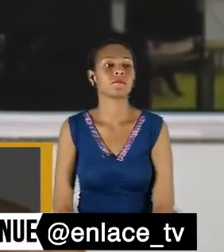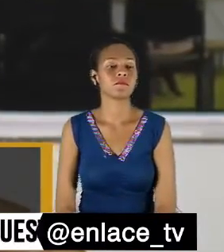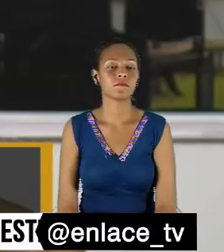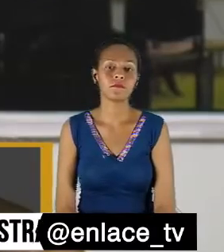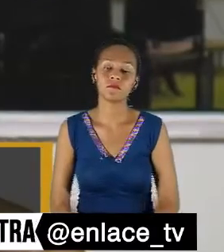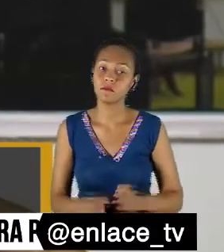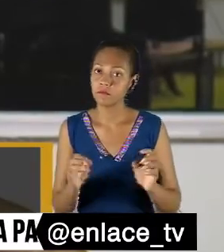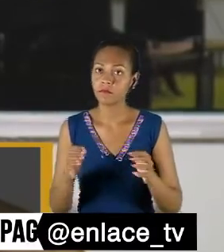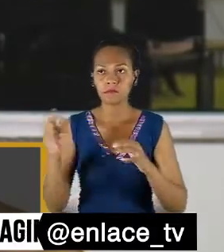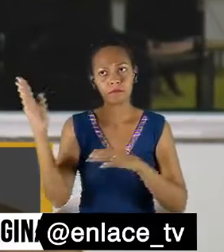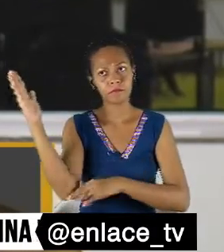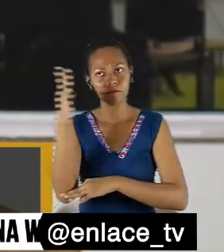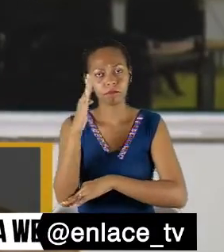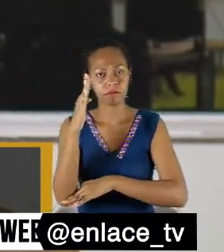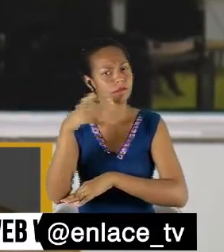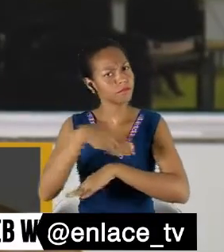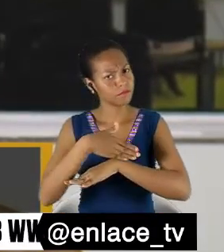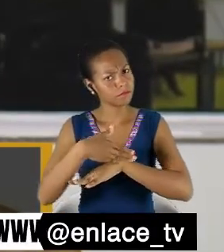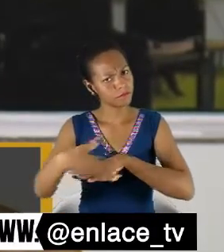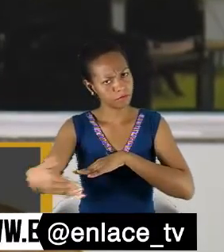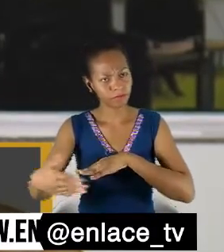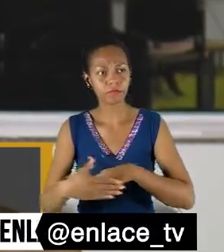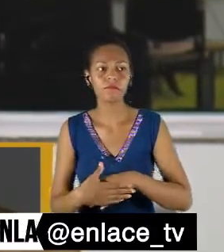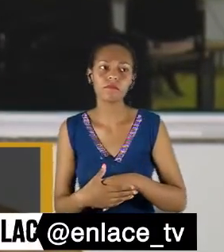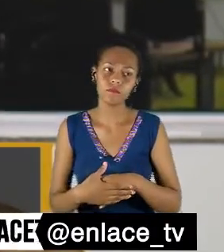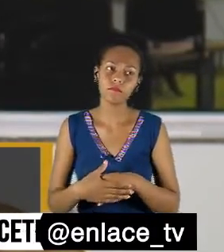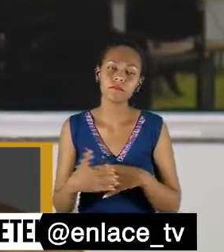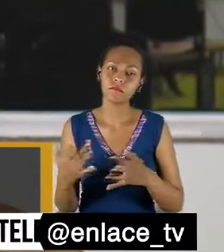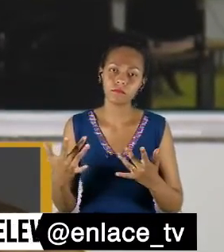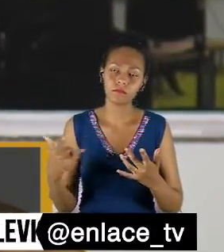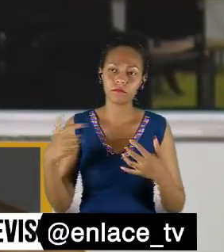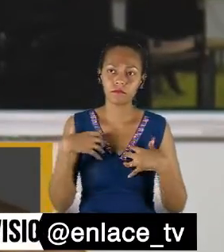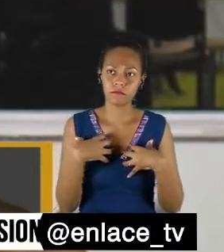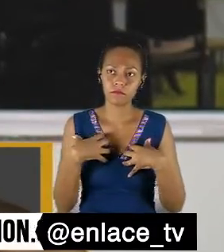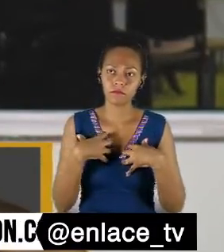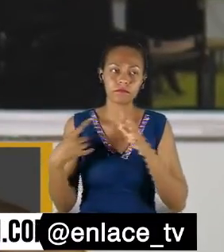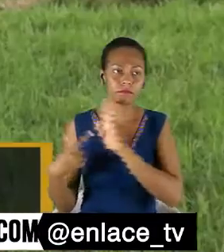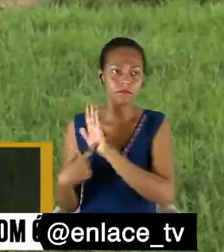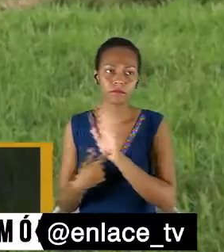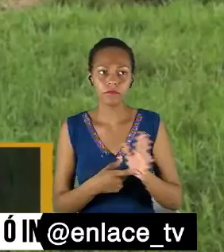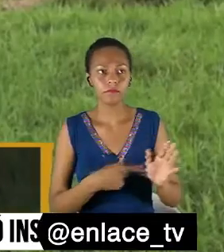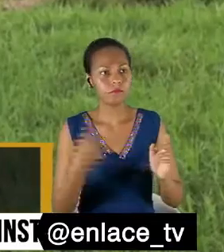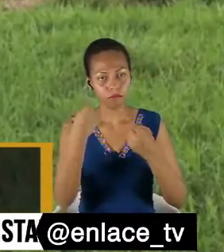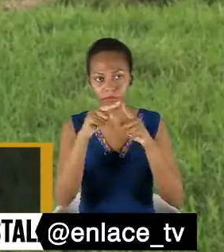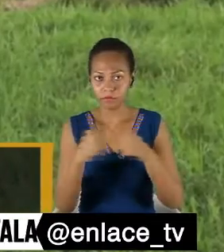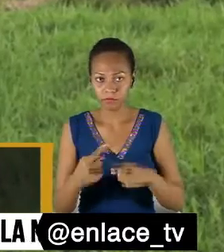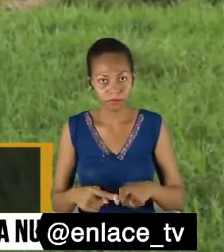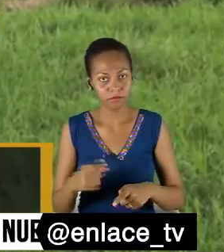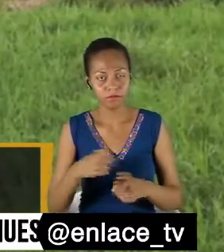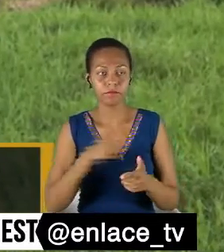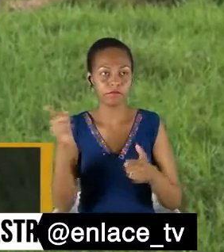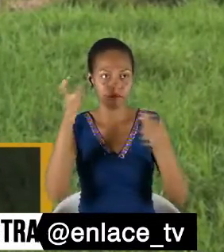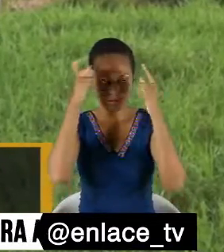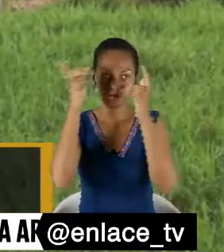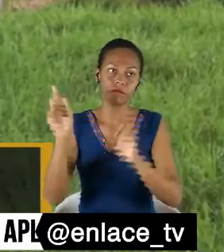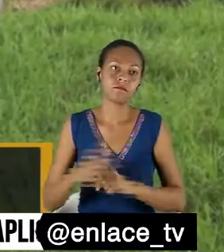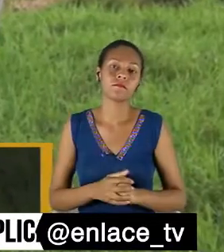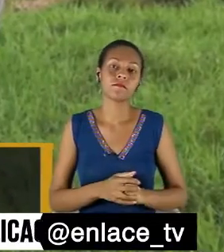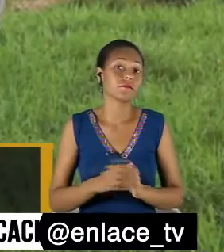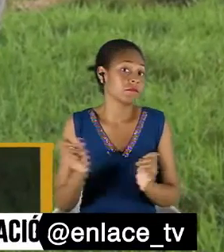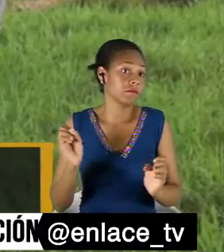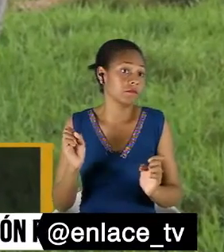esperamos la entrada de los animales para la exposición Cebú Brahman Gir. Se resalta además la innovación de la